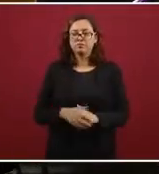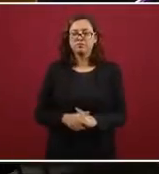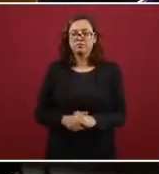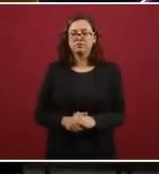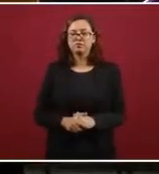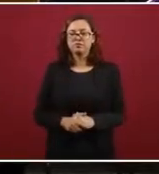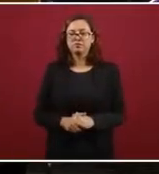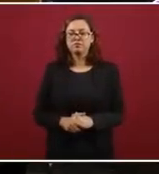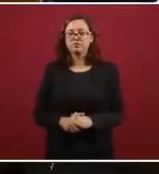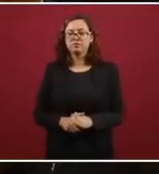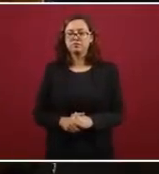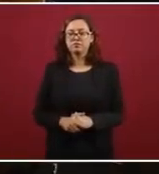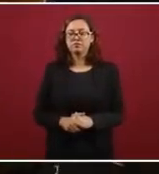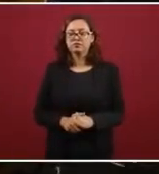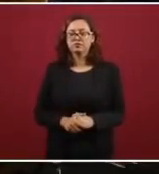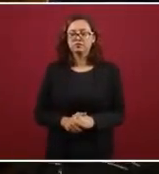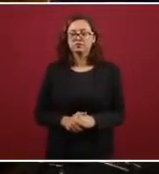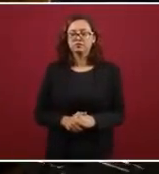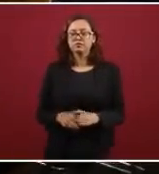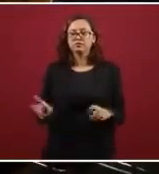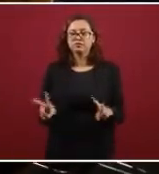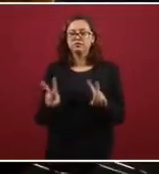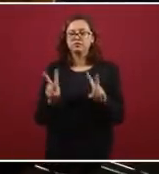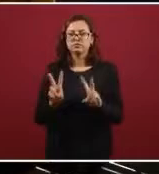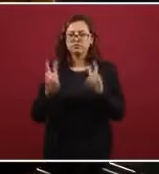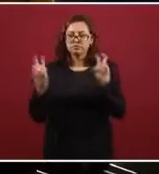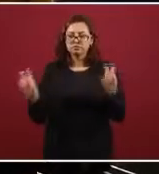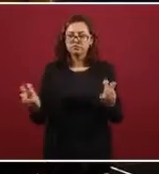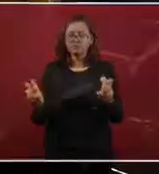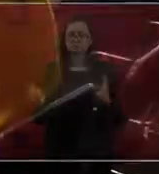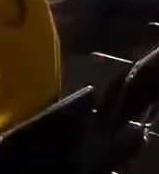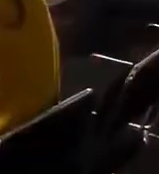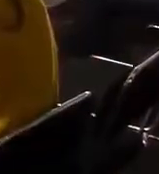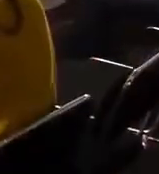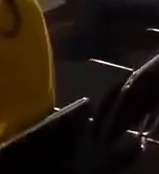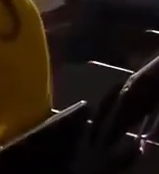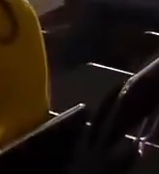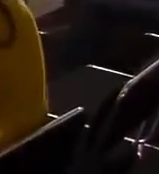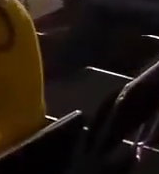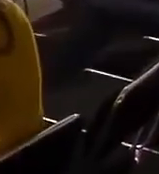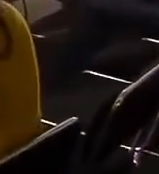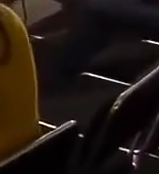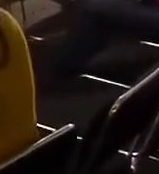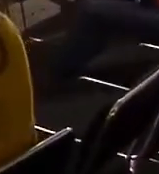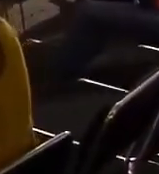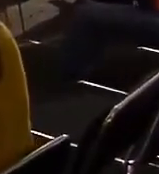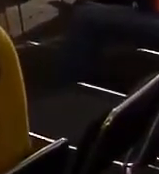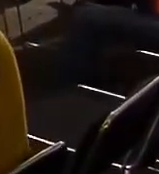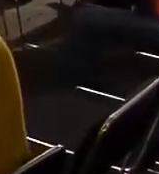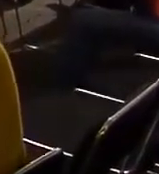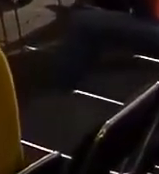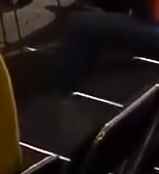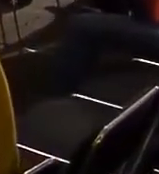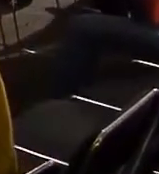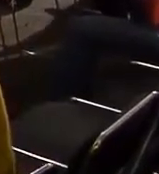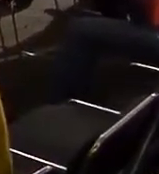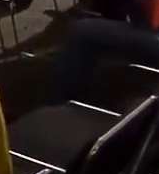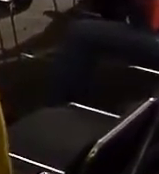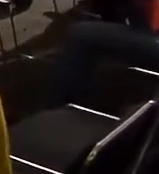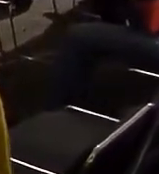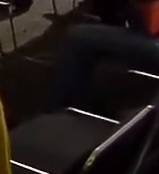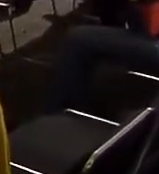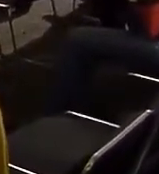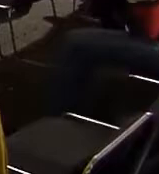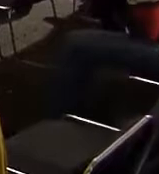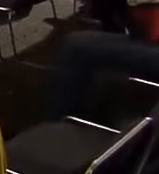Conforme a la Convención de Agentes Diplomáticos y Consulares suscrita por México en Viena en 1961, ¿hasta qué